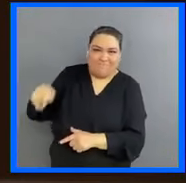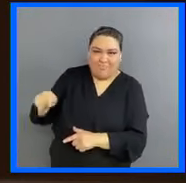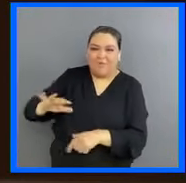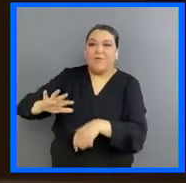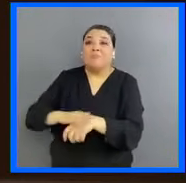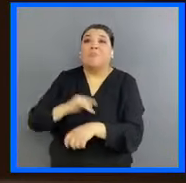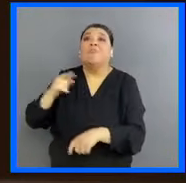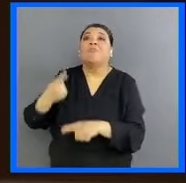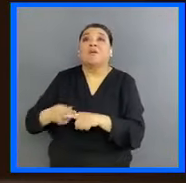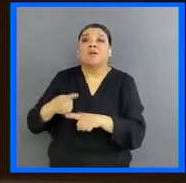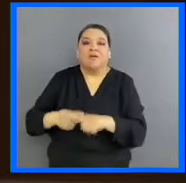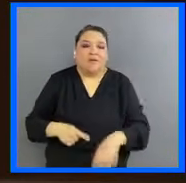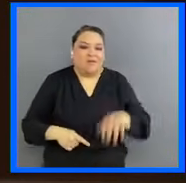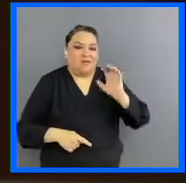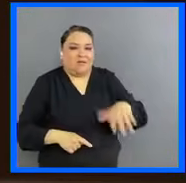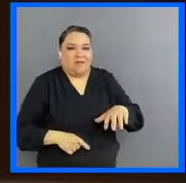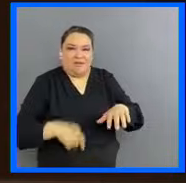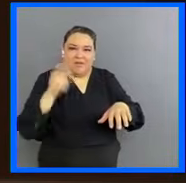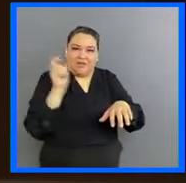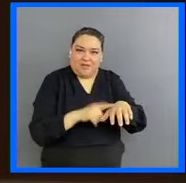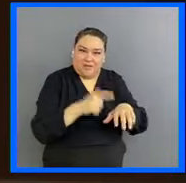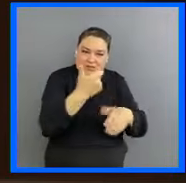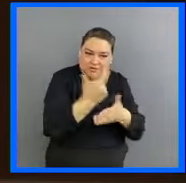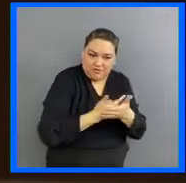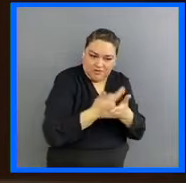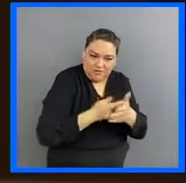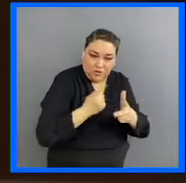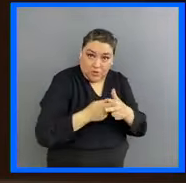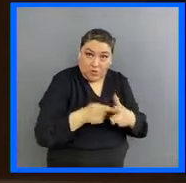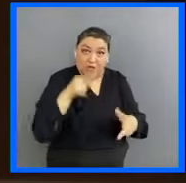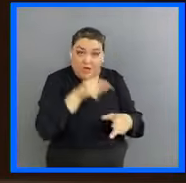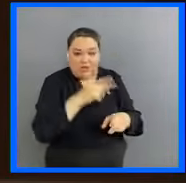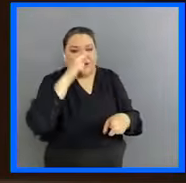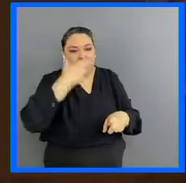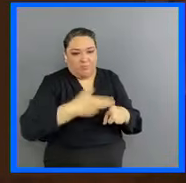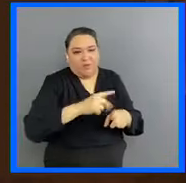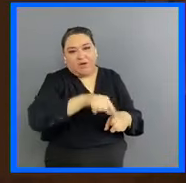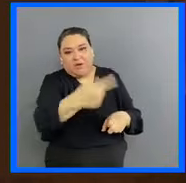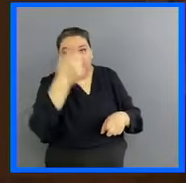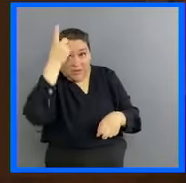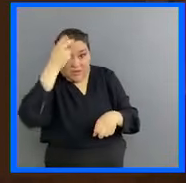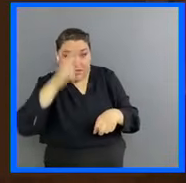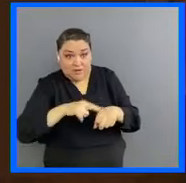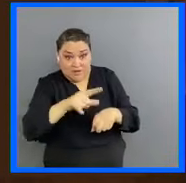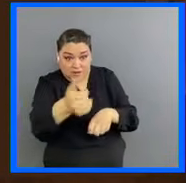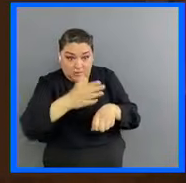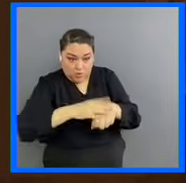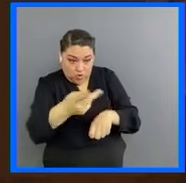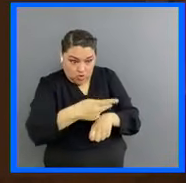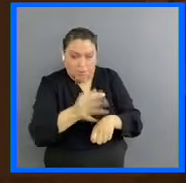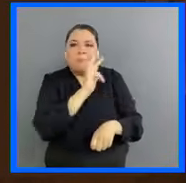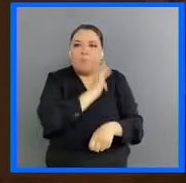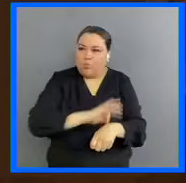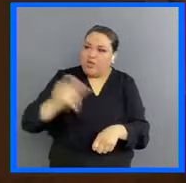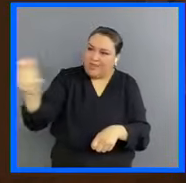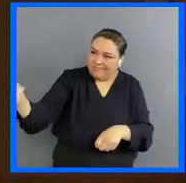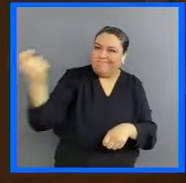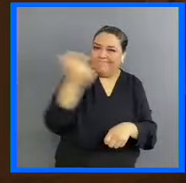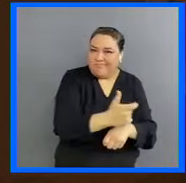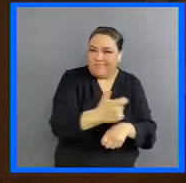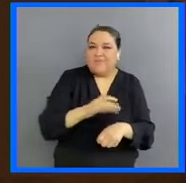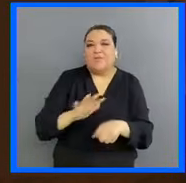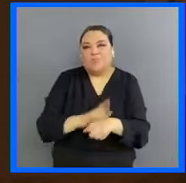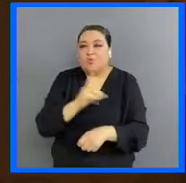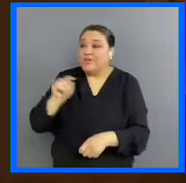Unidad Técnica de Fiscalización y a la Dirección Ejecutiva de Administración. Por estas razones, la autoridad